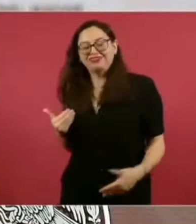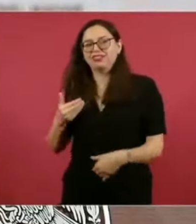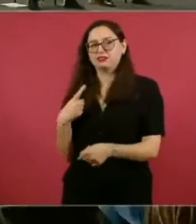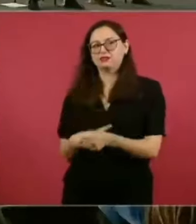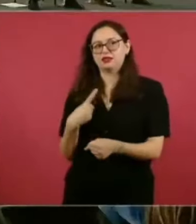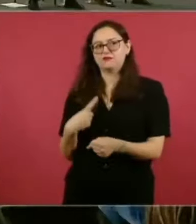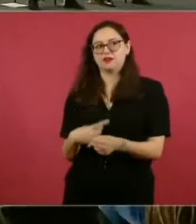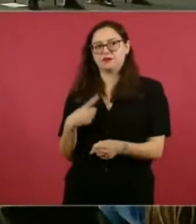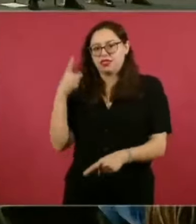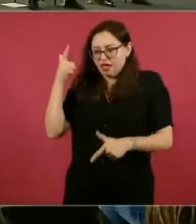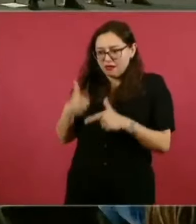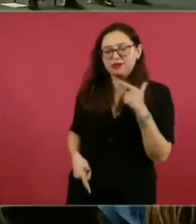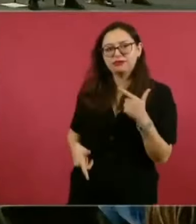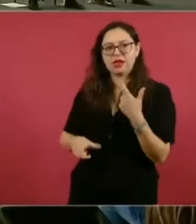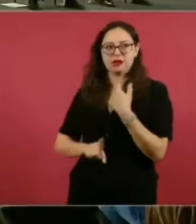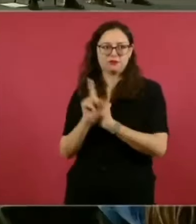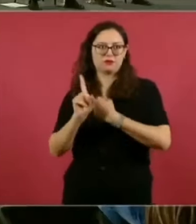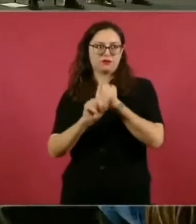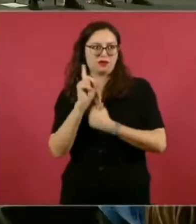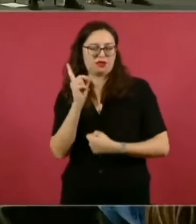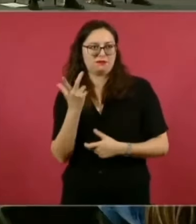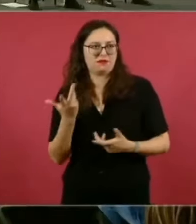la enfermedad y no